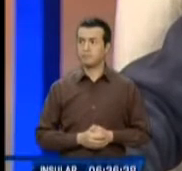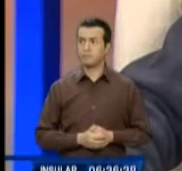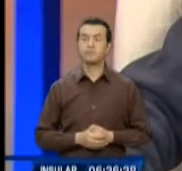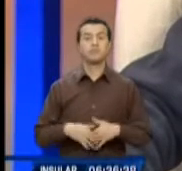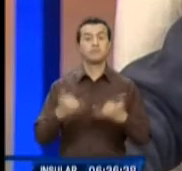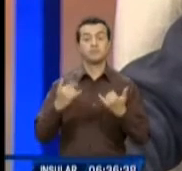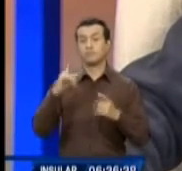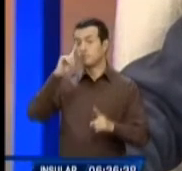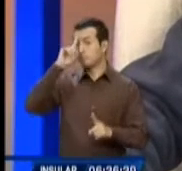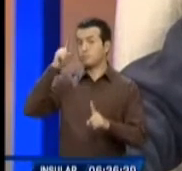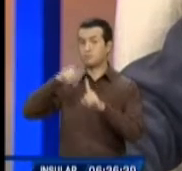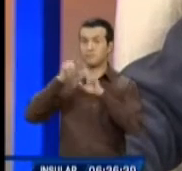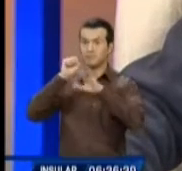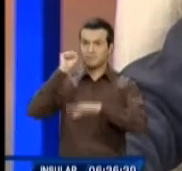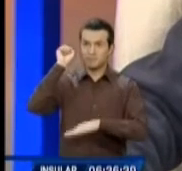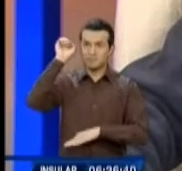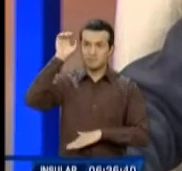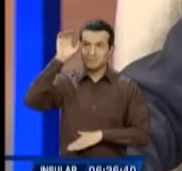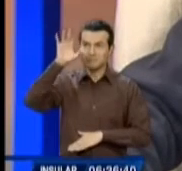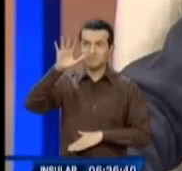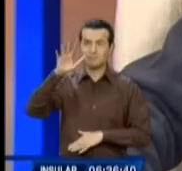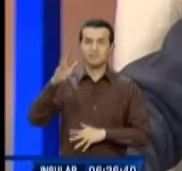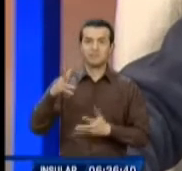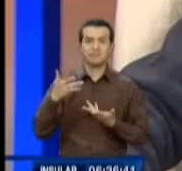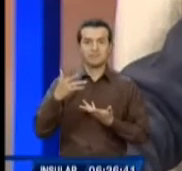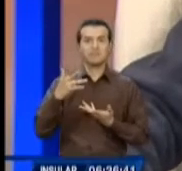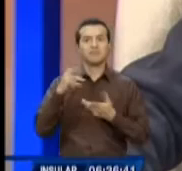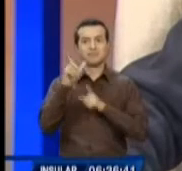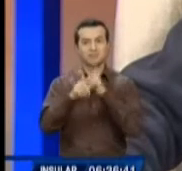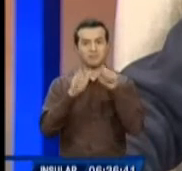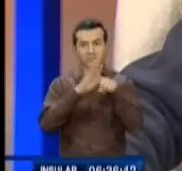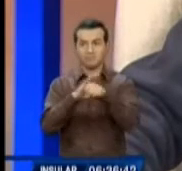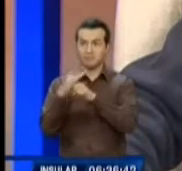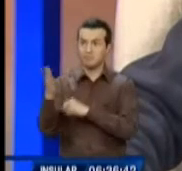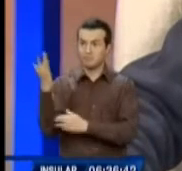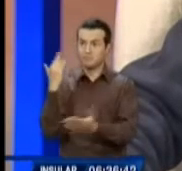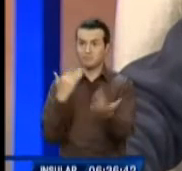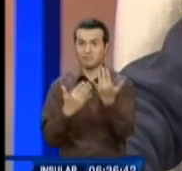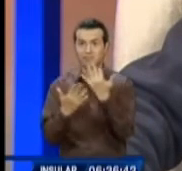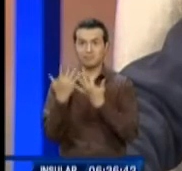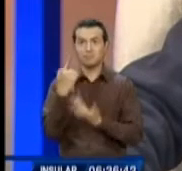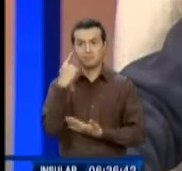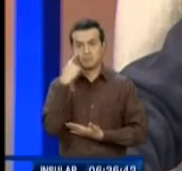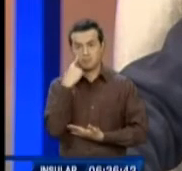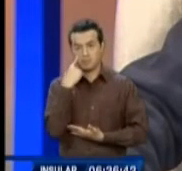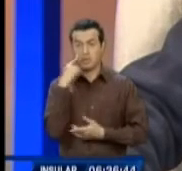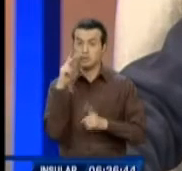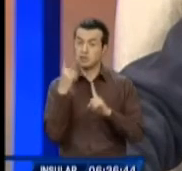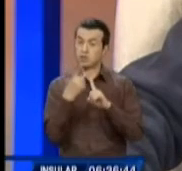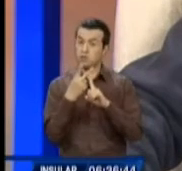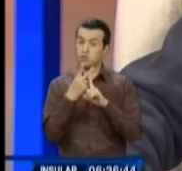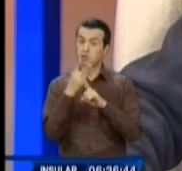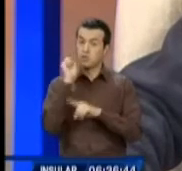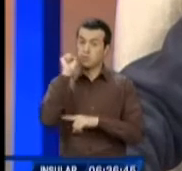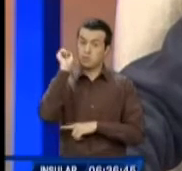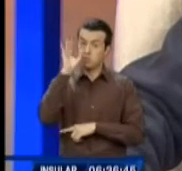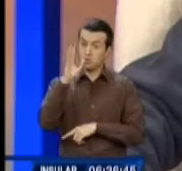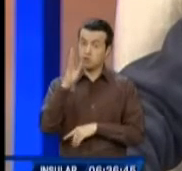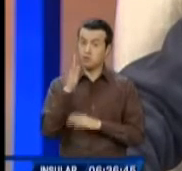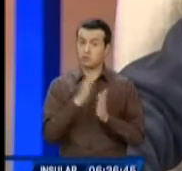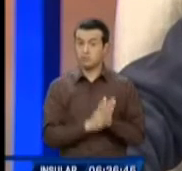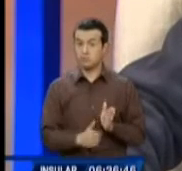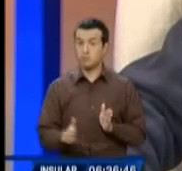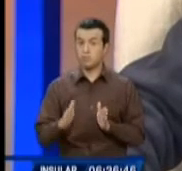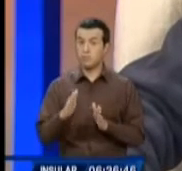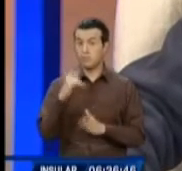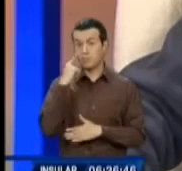Ahora vamos a estrenar, ahora vamos a llamar al público a ver cómo reciben este segundo largometraje. Un